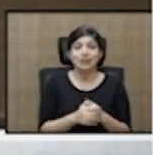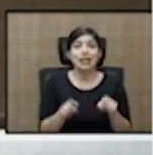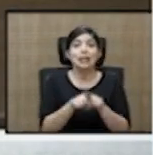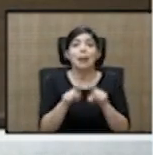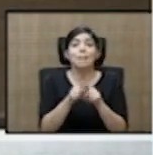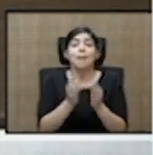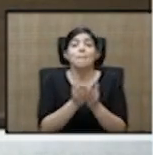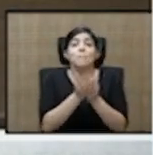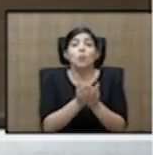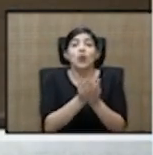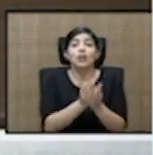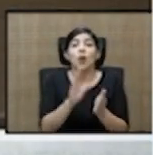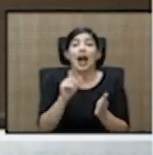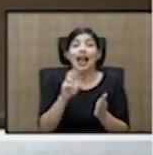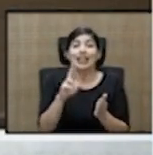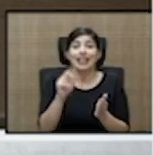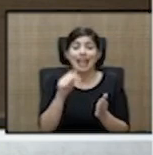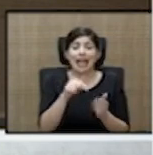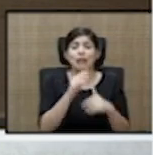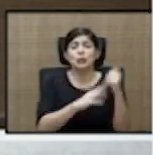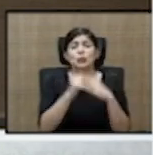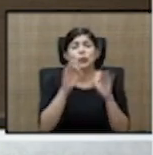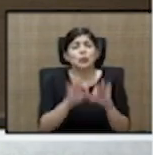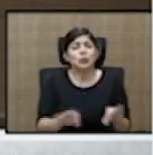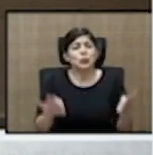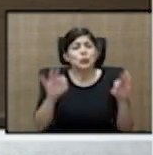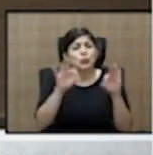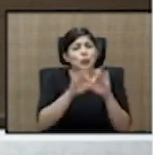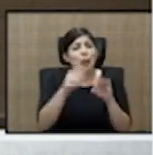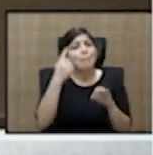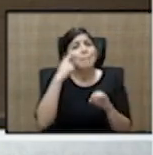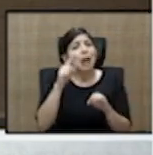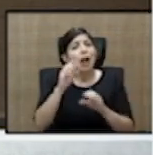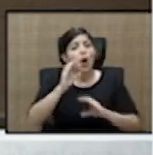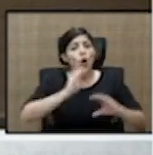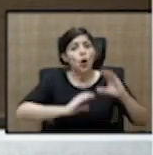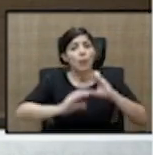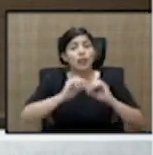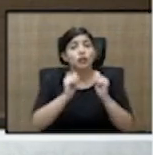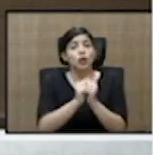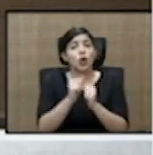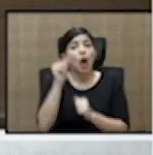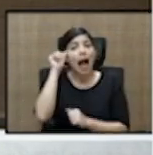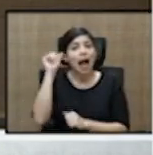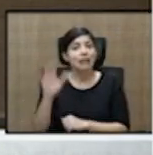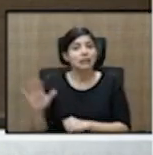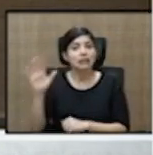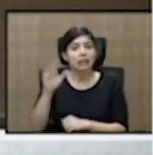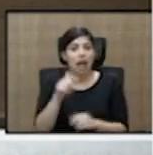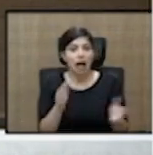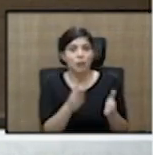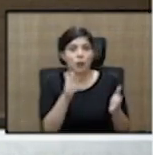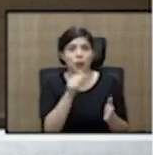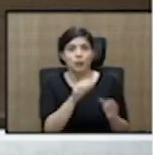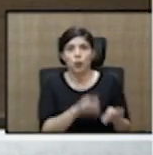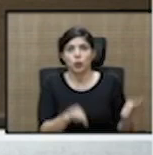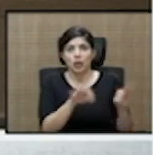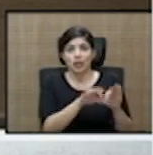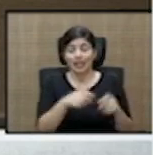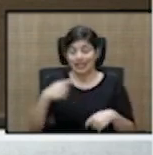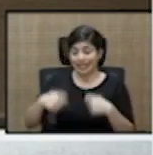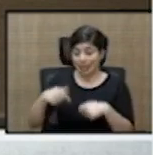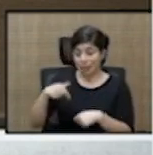no solamente en el Valle Central, y finalmente la estabilidad macroeconómica. Creo que esos son elementos en donde coincido